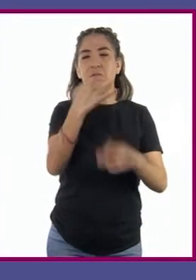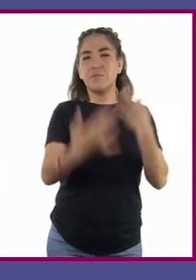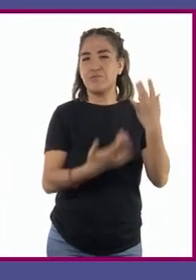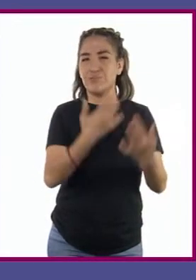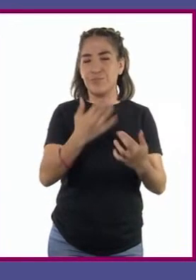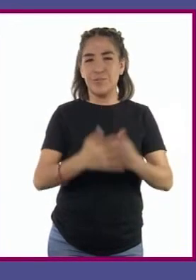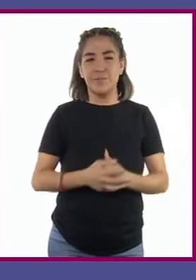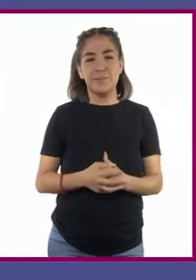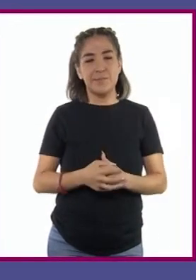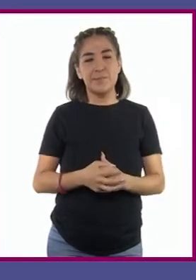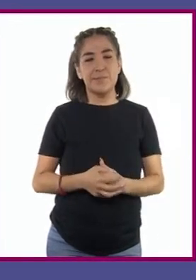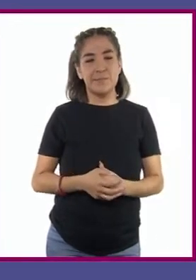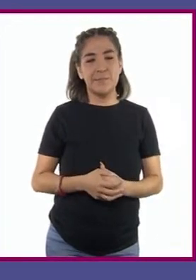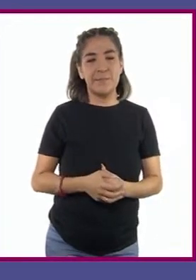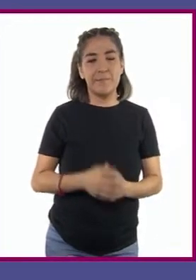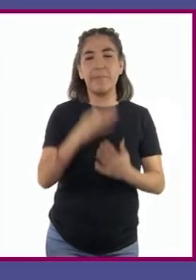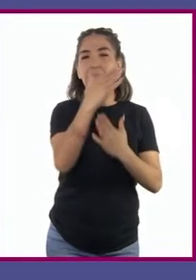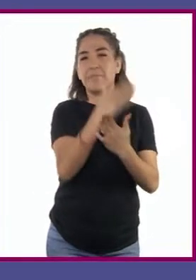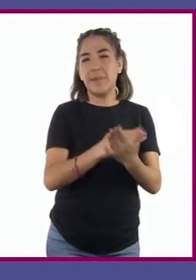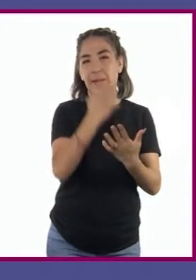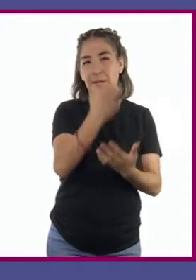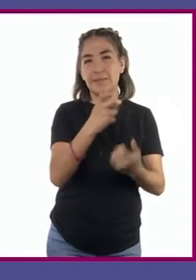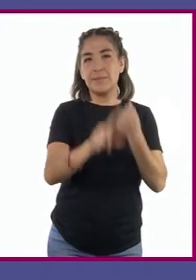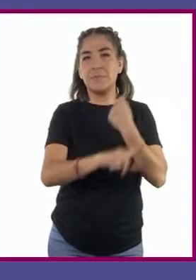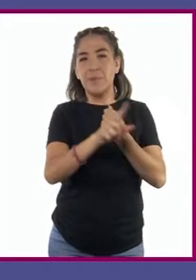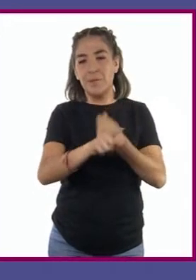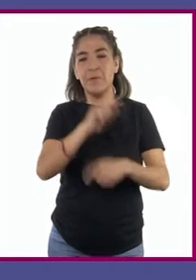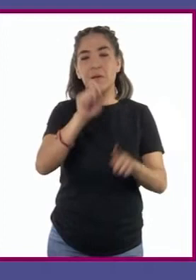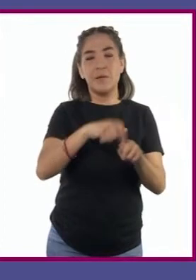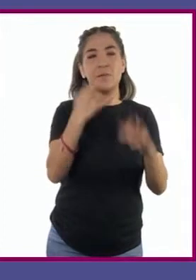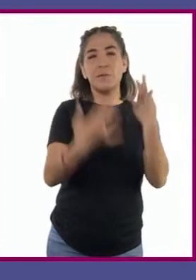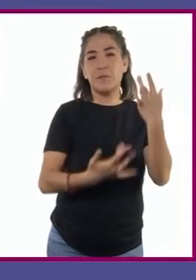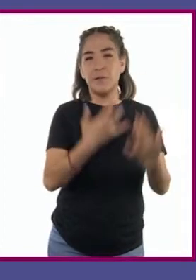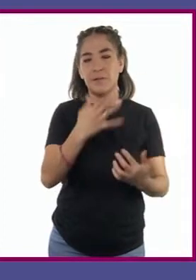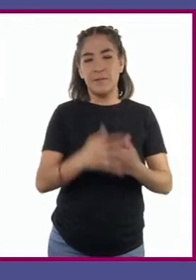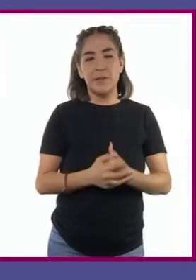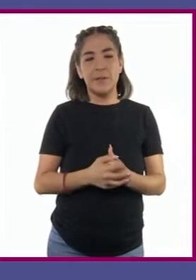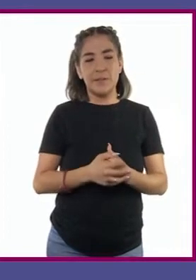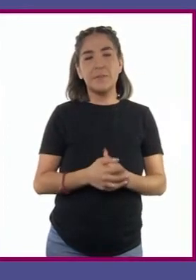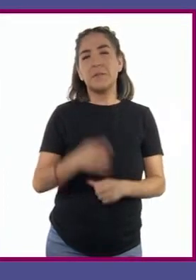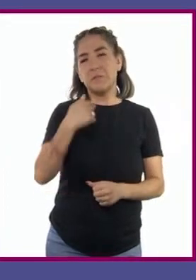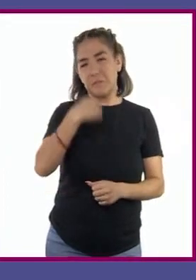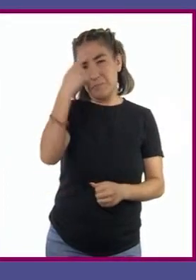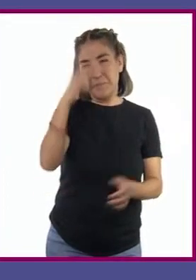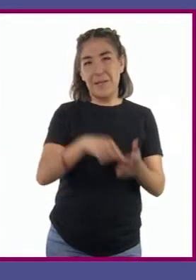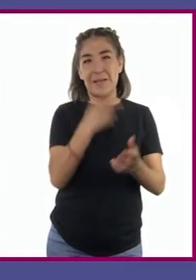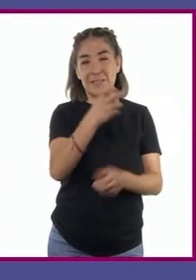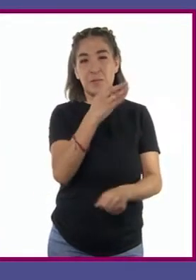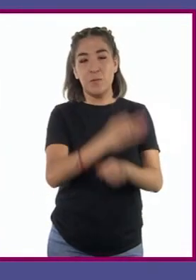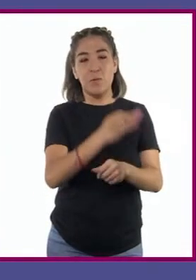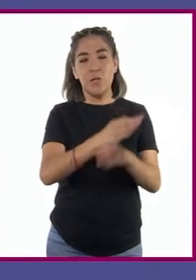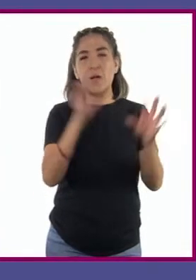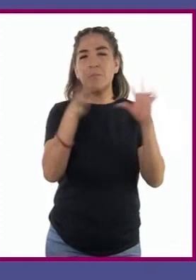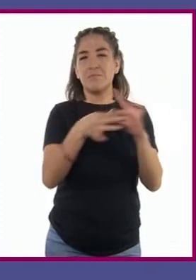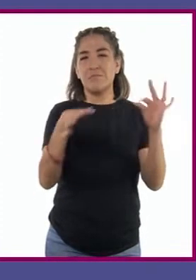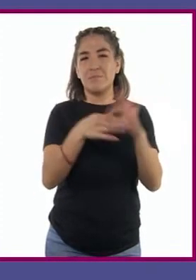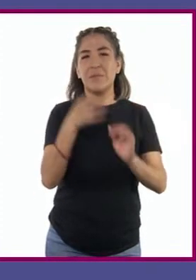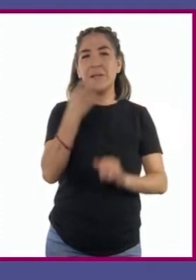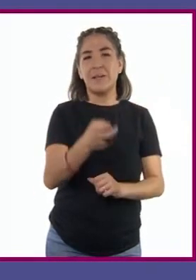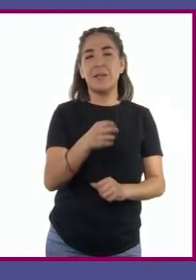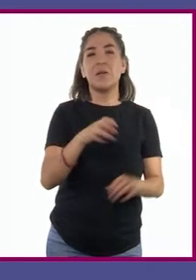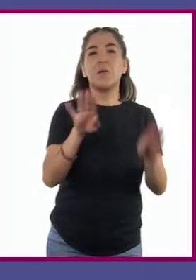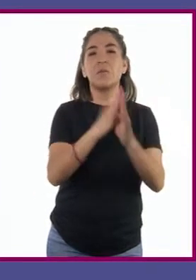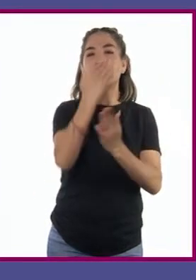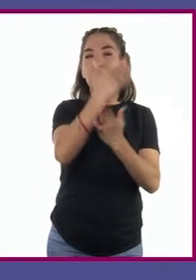incineración. Reducir el problema de contaminación. Profesora, yo creo que el enunciado, reducir el problema